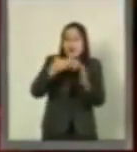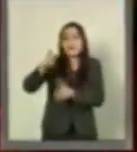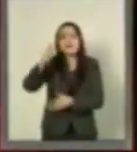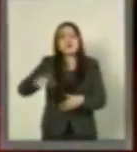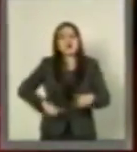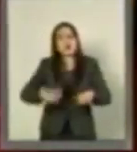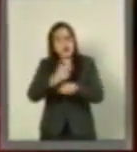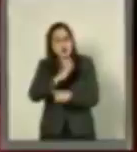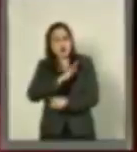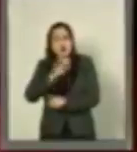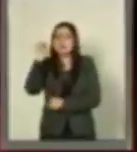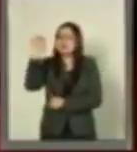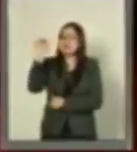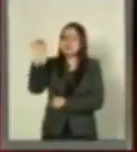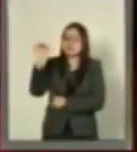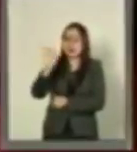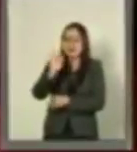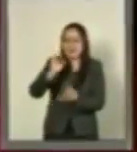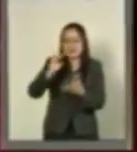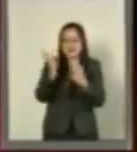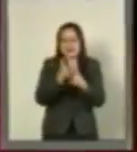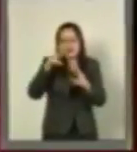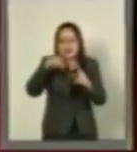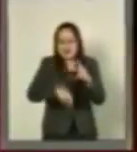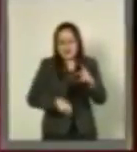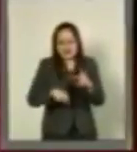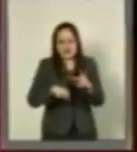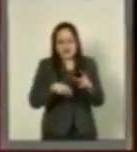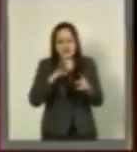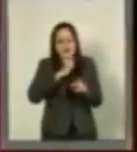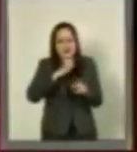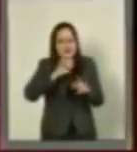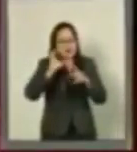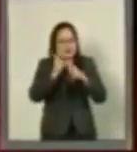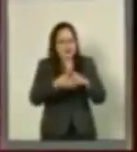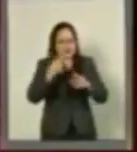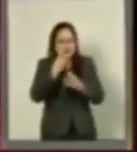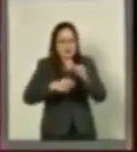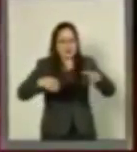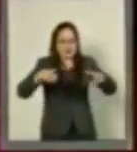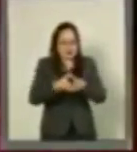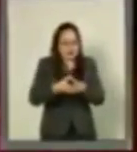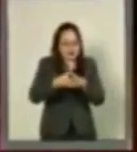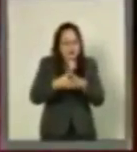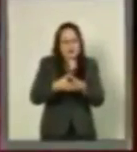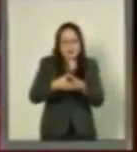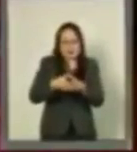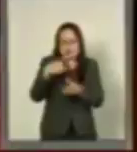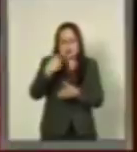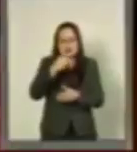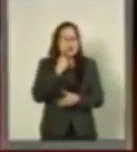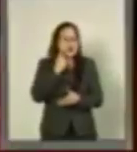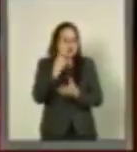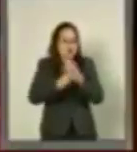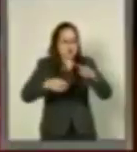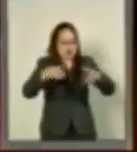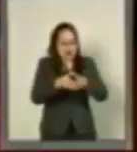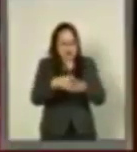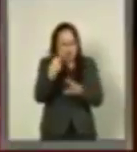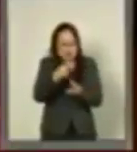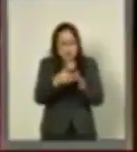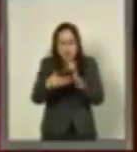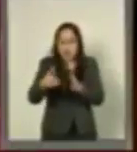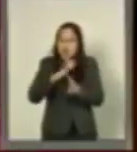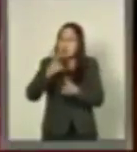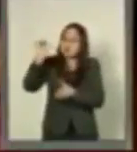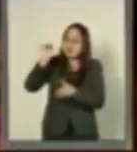Ejecutivo, es decir, cuando esté en receso y esté funcionando la Diputación Local Permanente. Y no